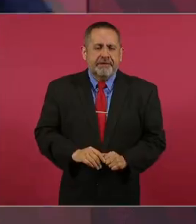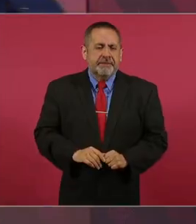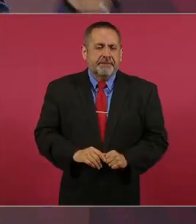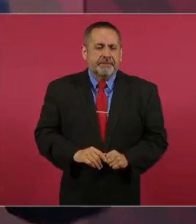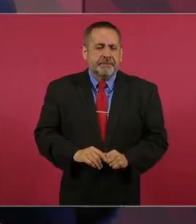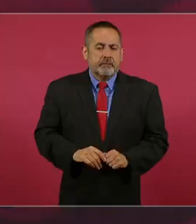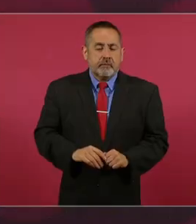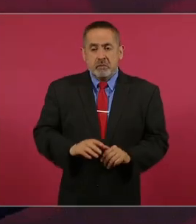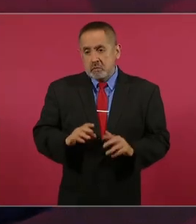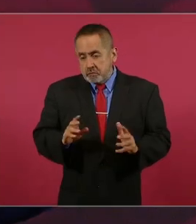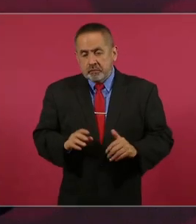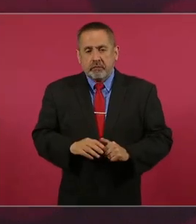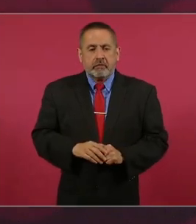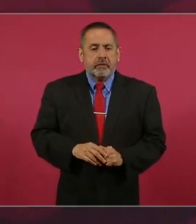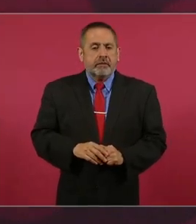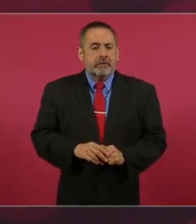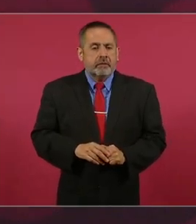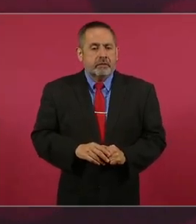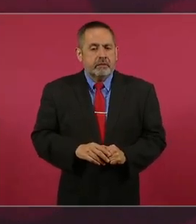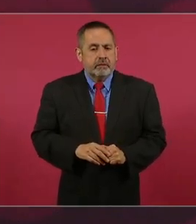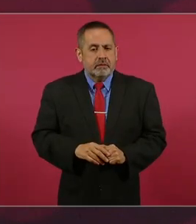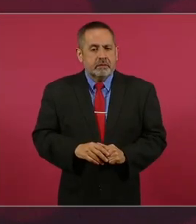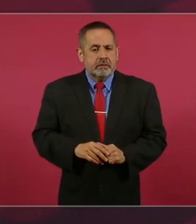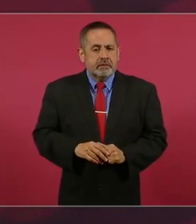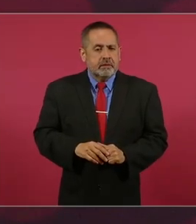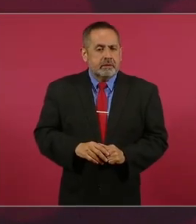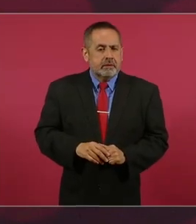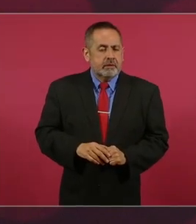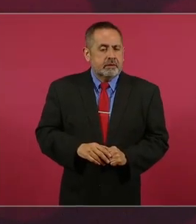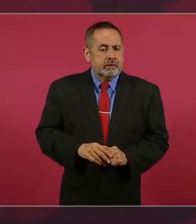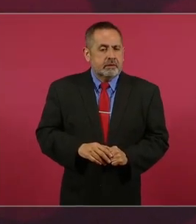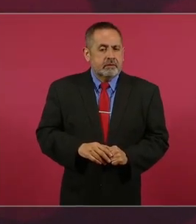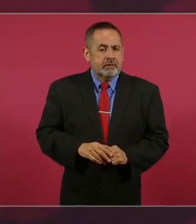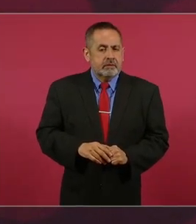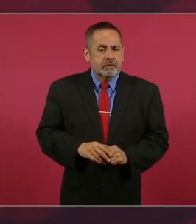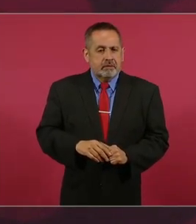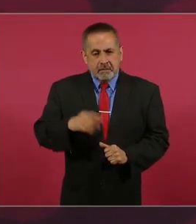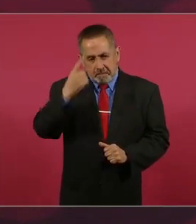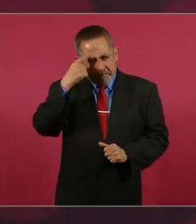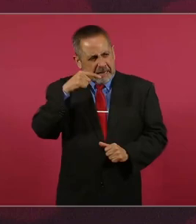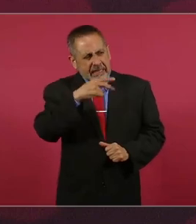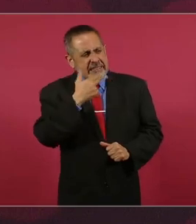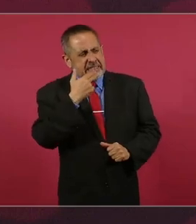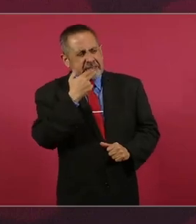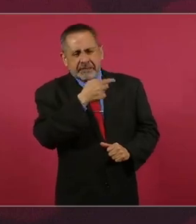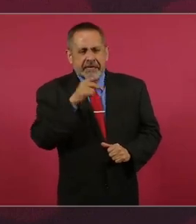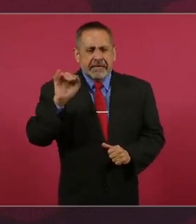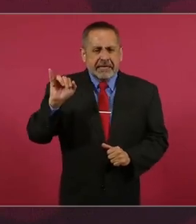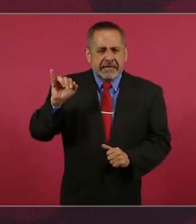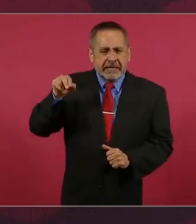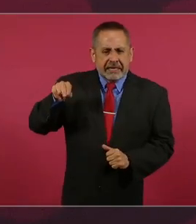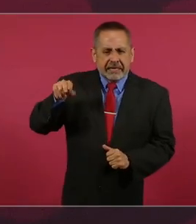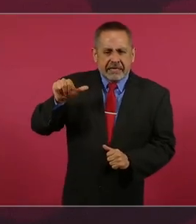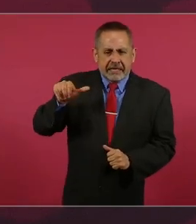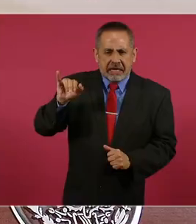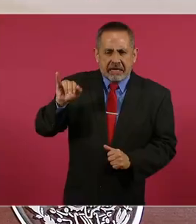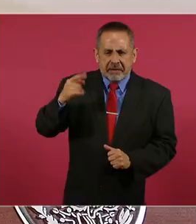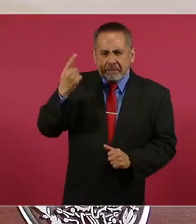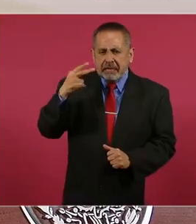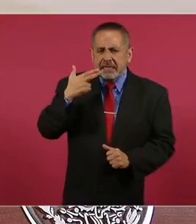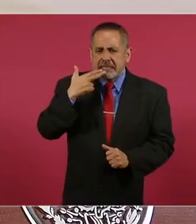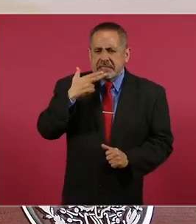Ahora, ¿quieren saber para qué sirve el Instituto de la Transparencia?